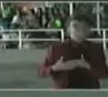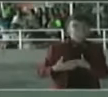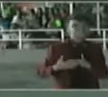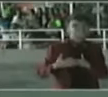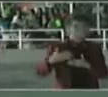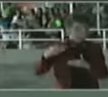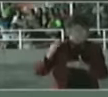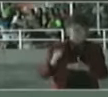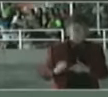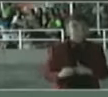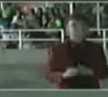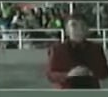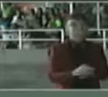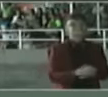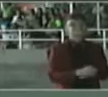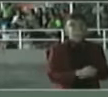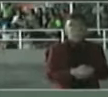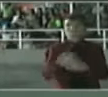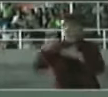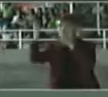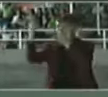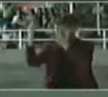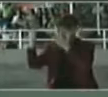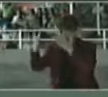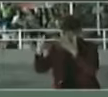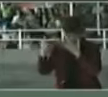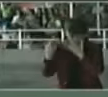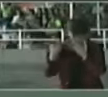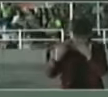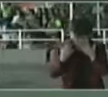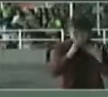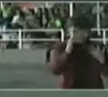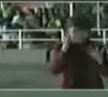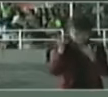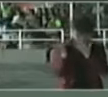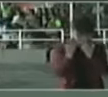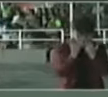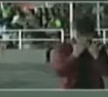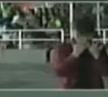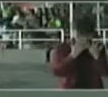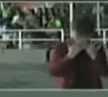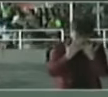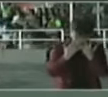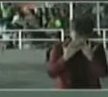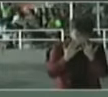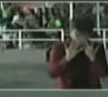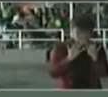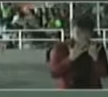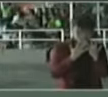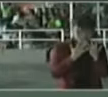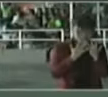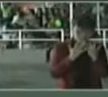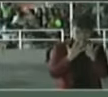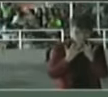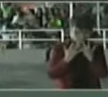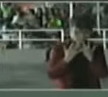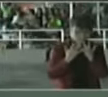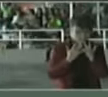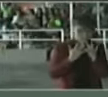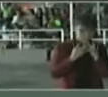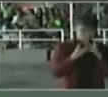dice la Biblia, entonces el Espíritu de Dios vino sobre Zacarías, quien se aseguró de buscar el lugar más alto